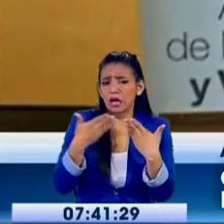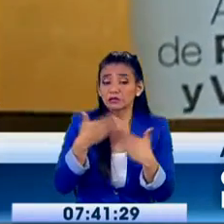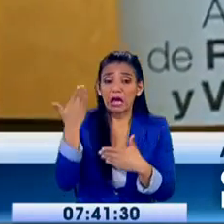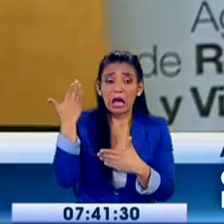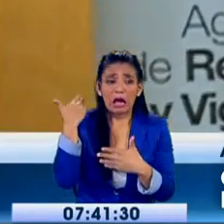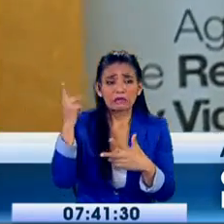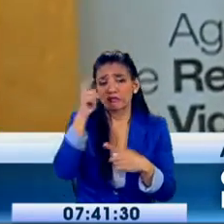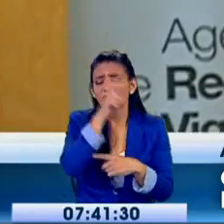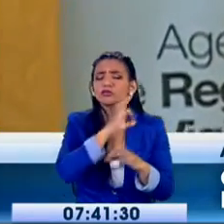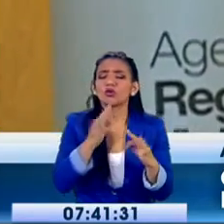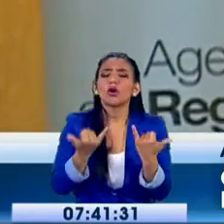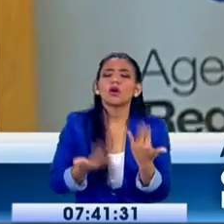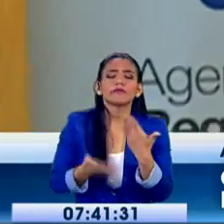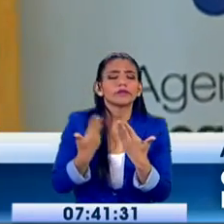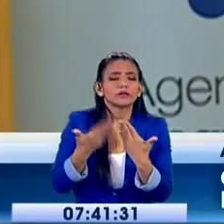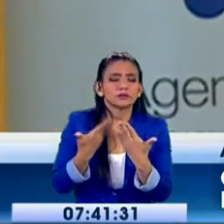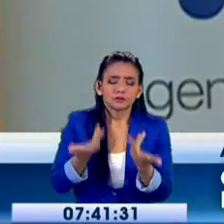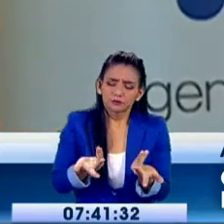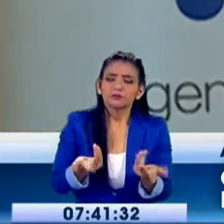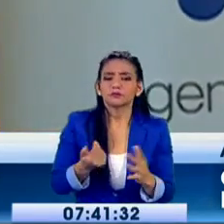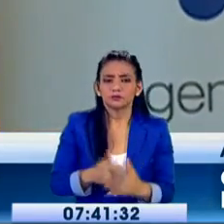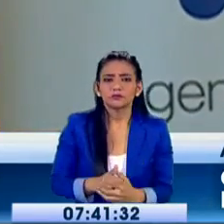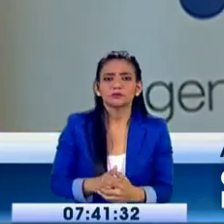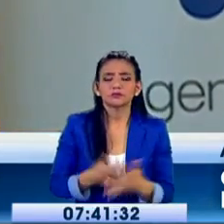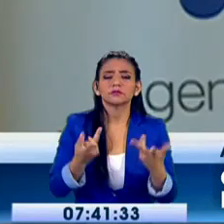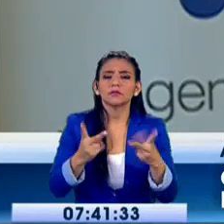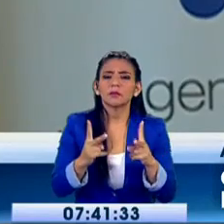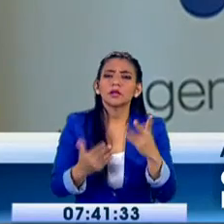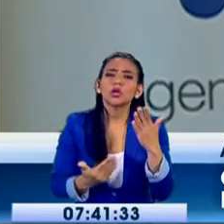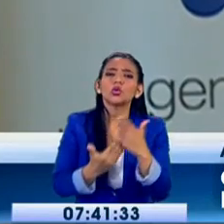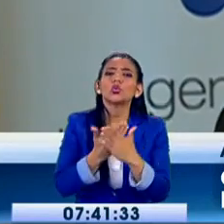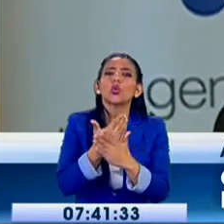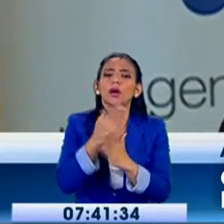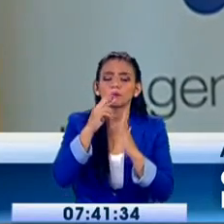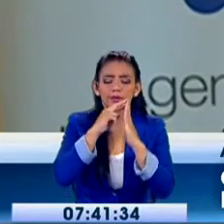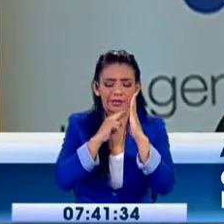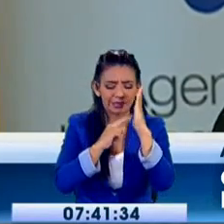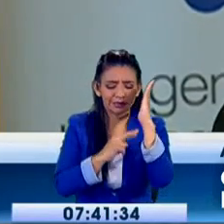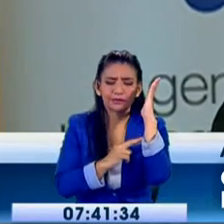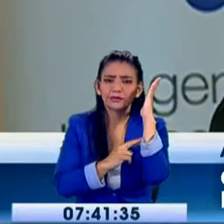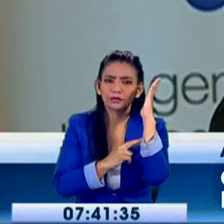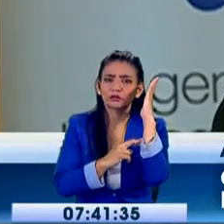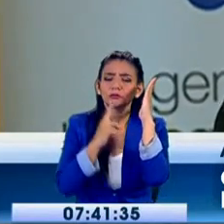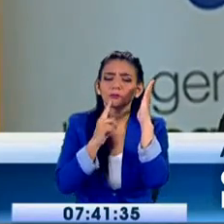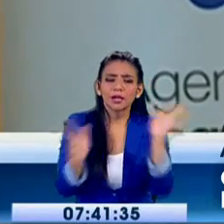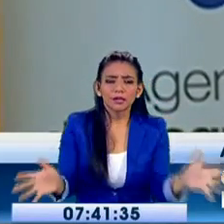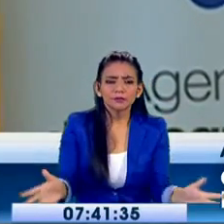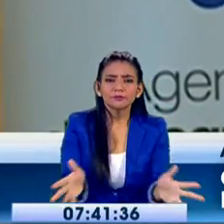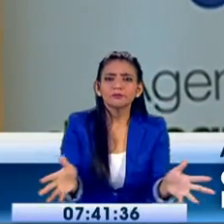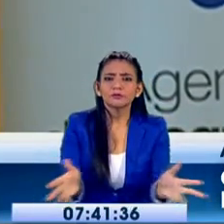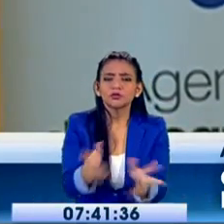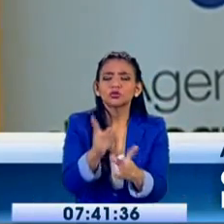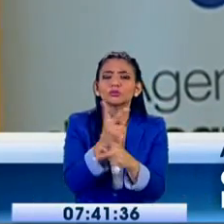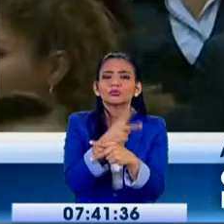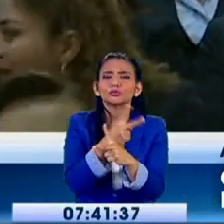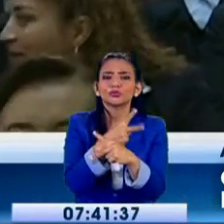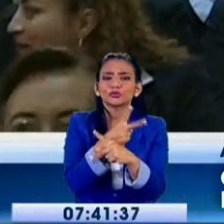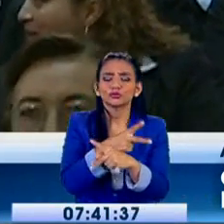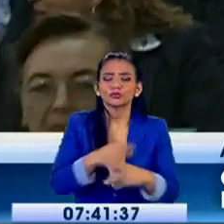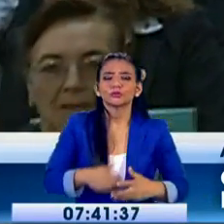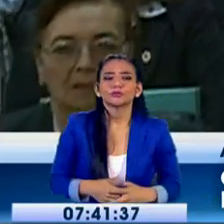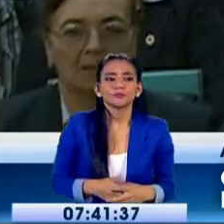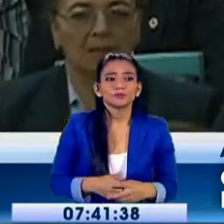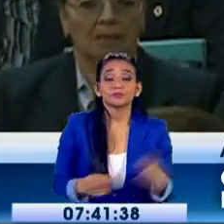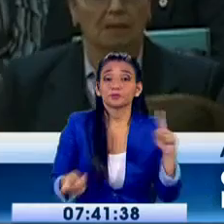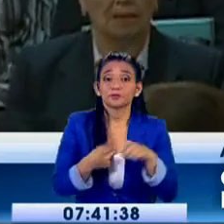dificultábamos, sino que vamos a generar también nuevas condiciones de fomento para producción. A la